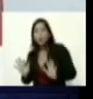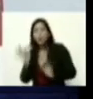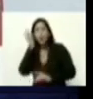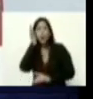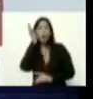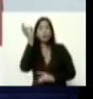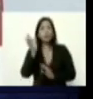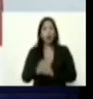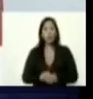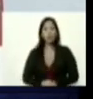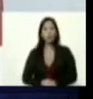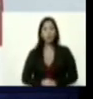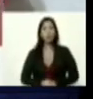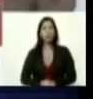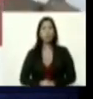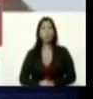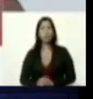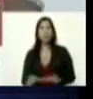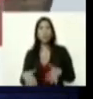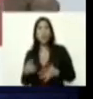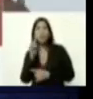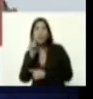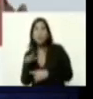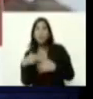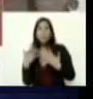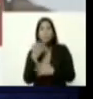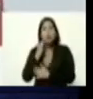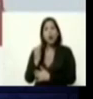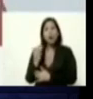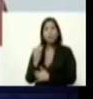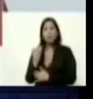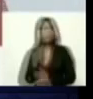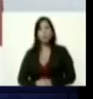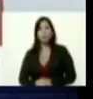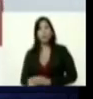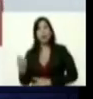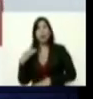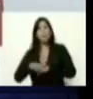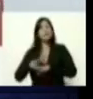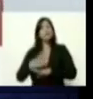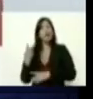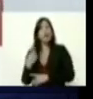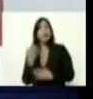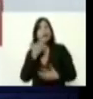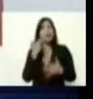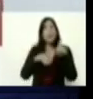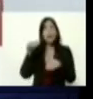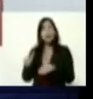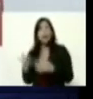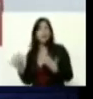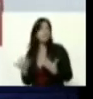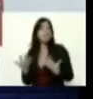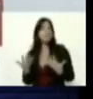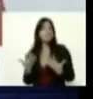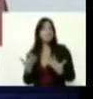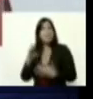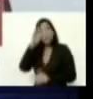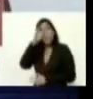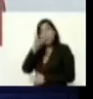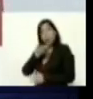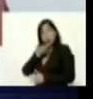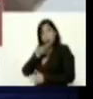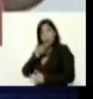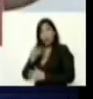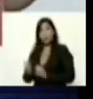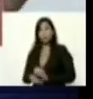interino mujeres que él va a decir algo lindo de república dominicana o del presidente dominicano es como que pasó un problema